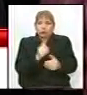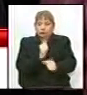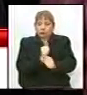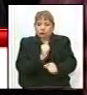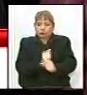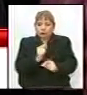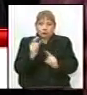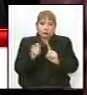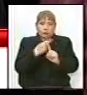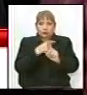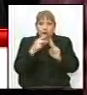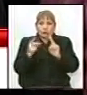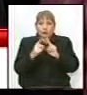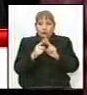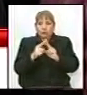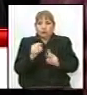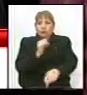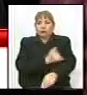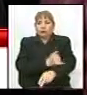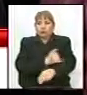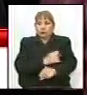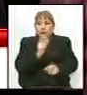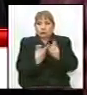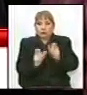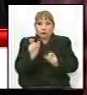primer y segundo nivel en la institución.